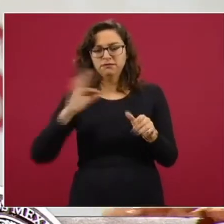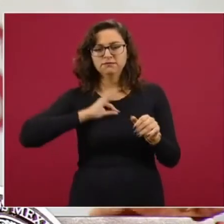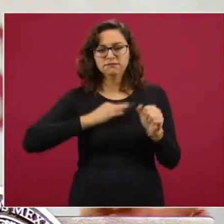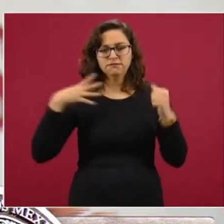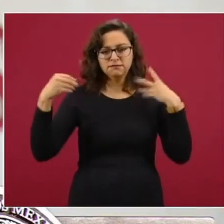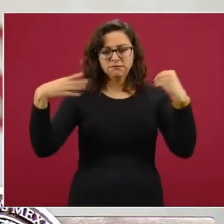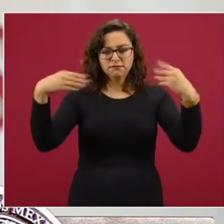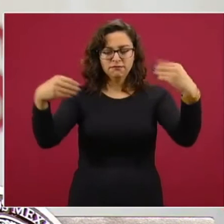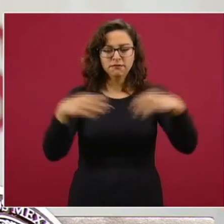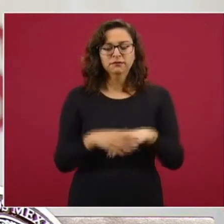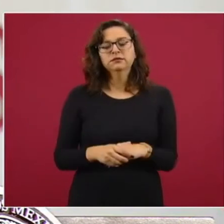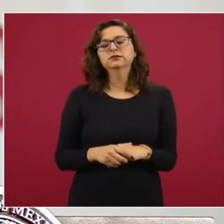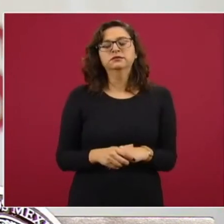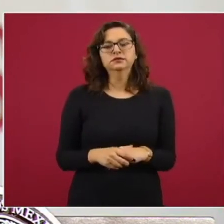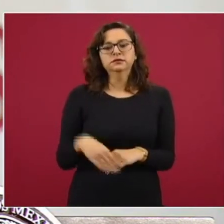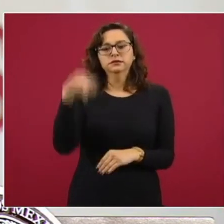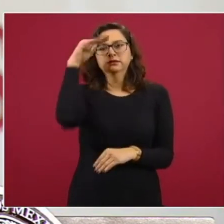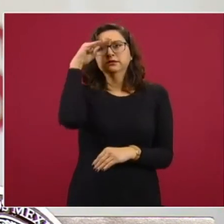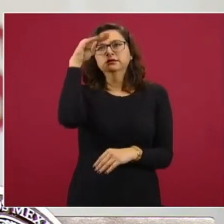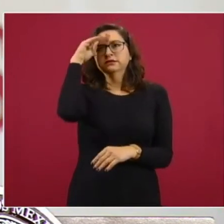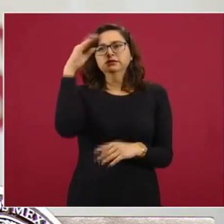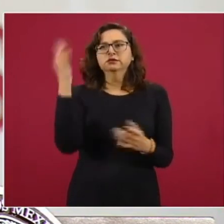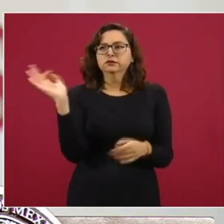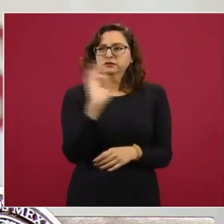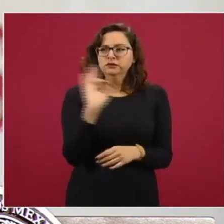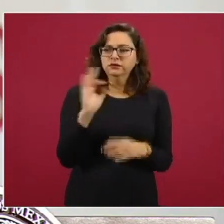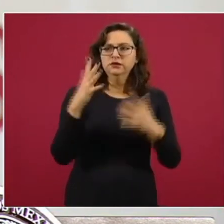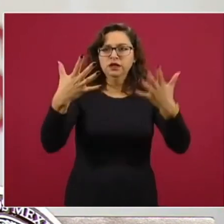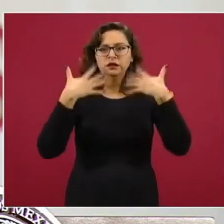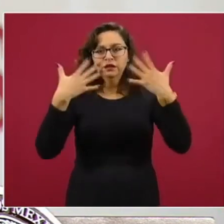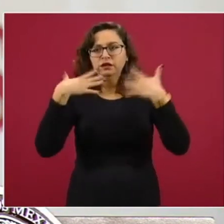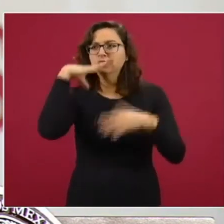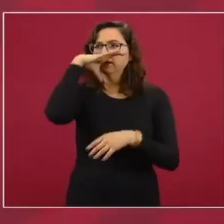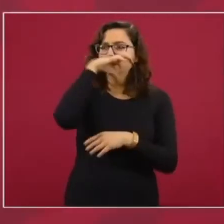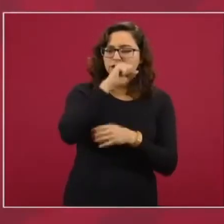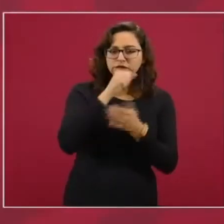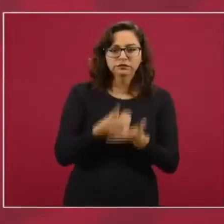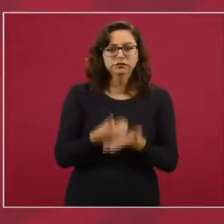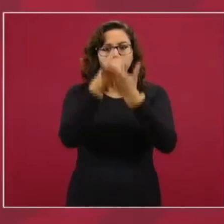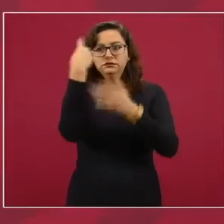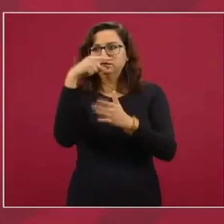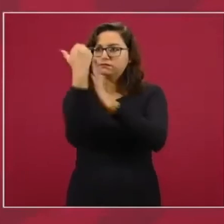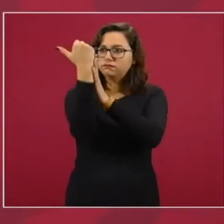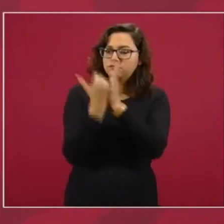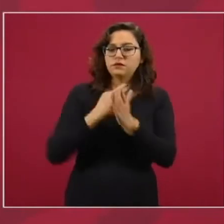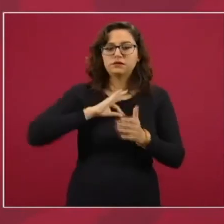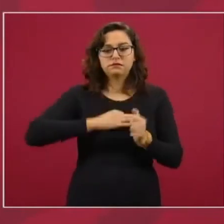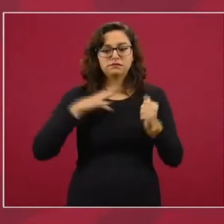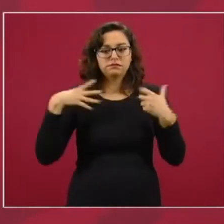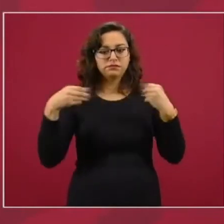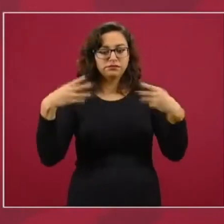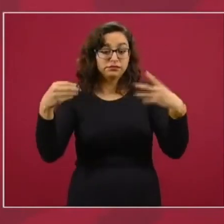esta idea de si el calor nos ayudaría a disminuir la intensidad epidémica, y esta